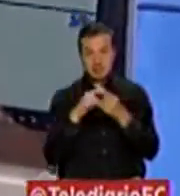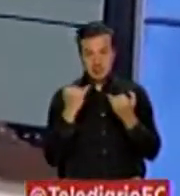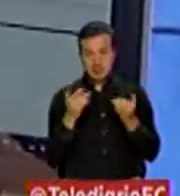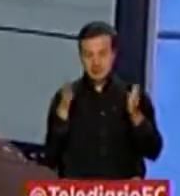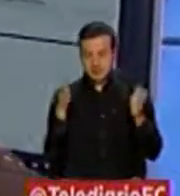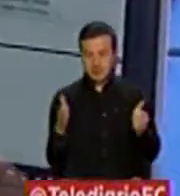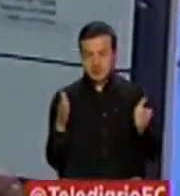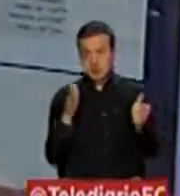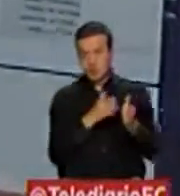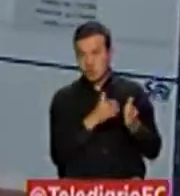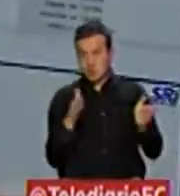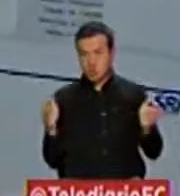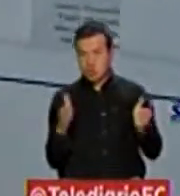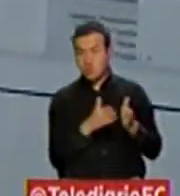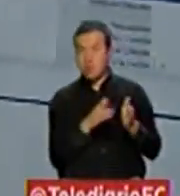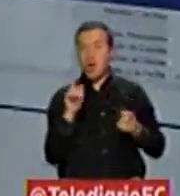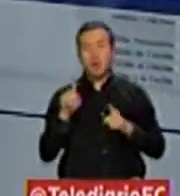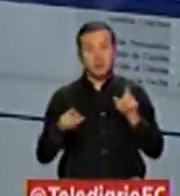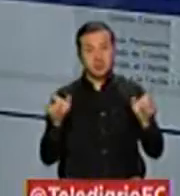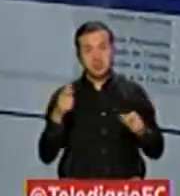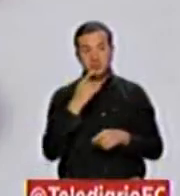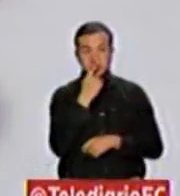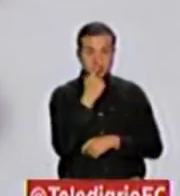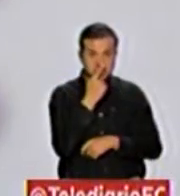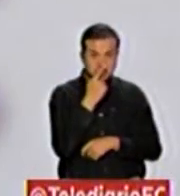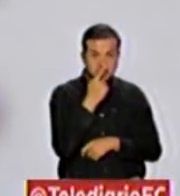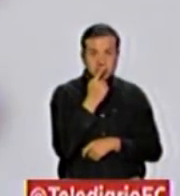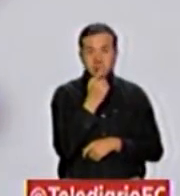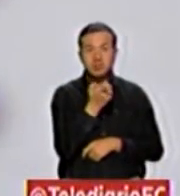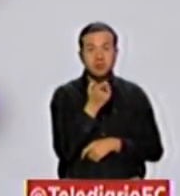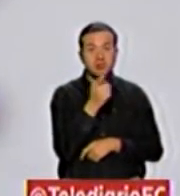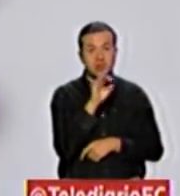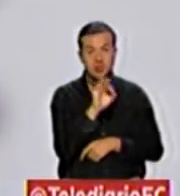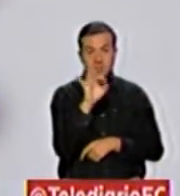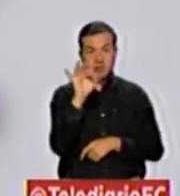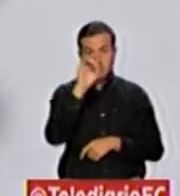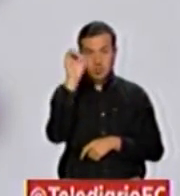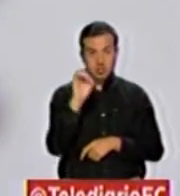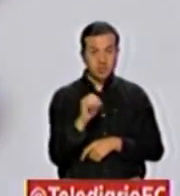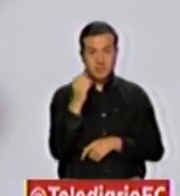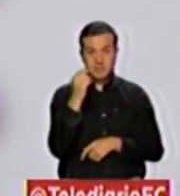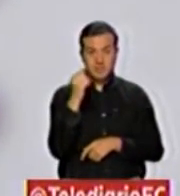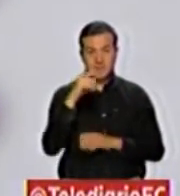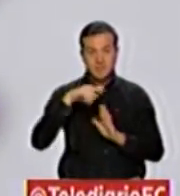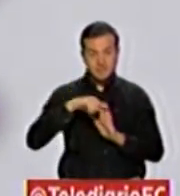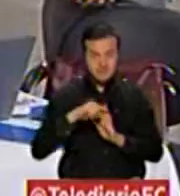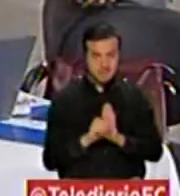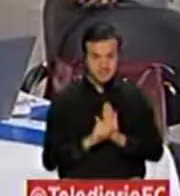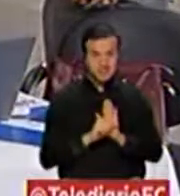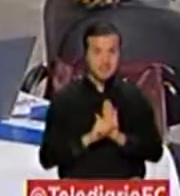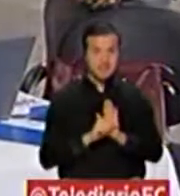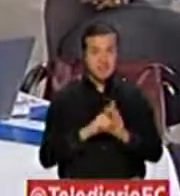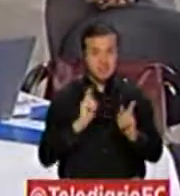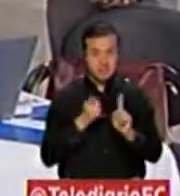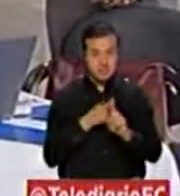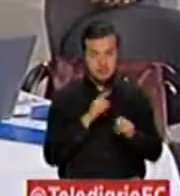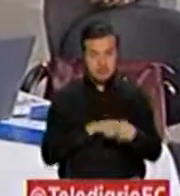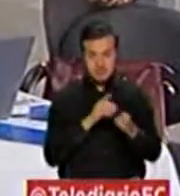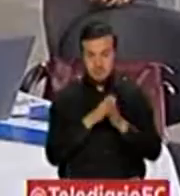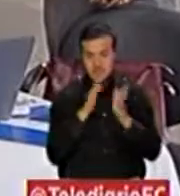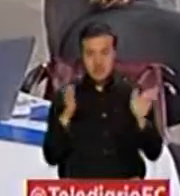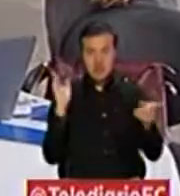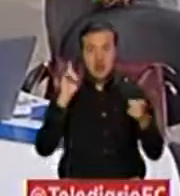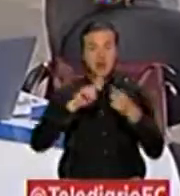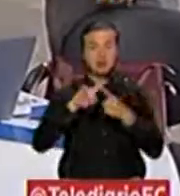el mecanismo ha despertado el interés de quienes buscan beneficiarse del 99% de descuento vigente en una primera etapa hasta